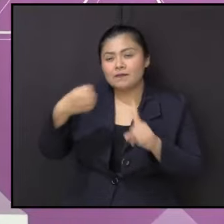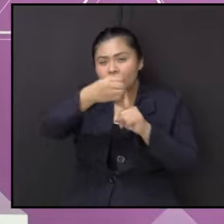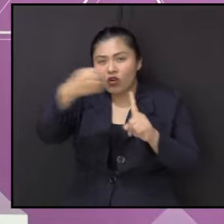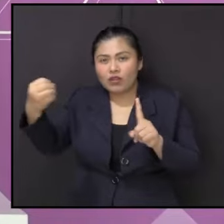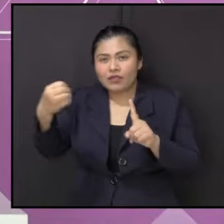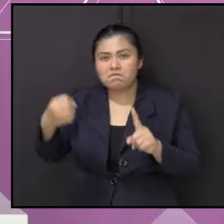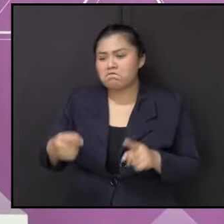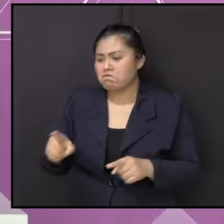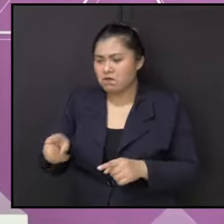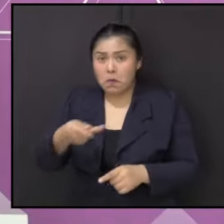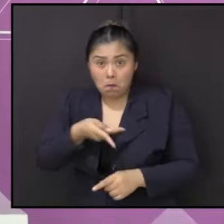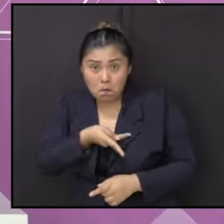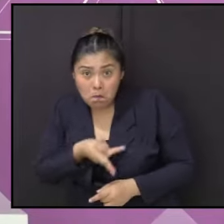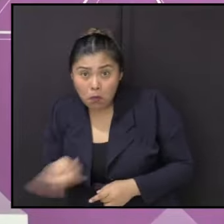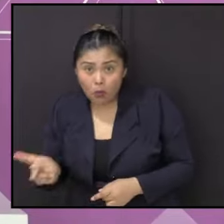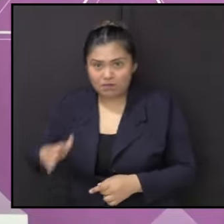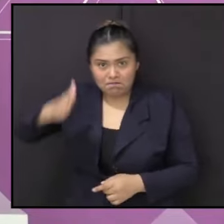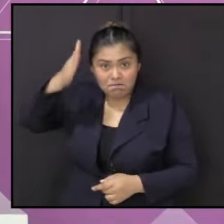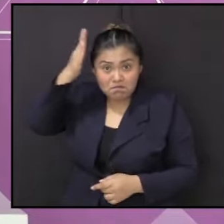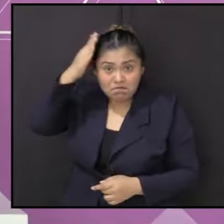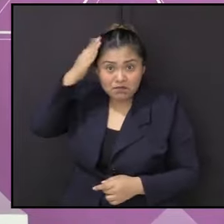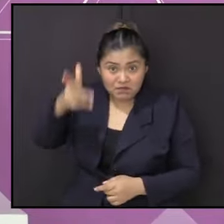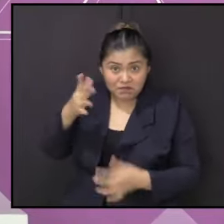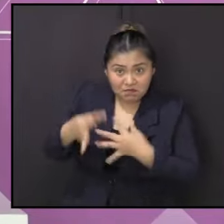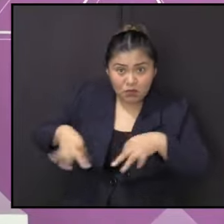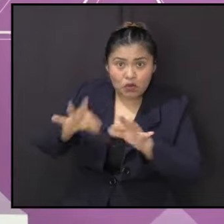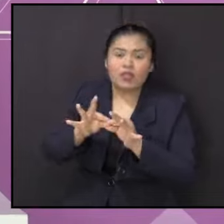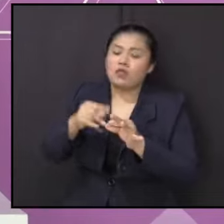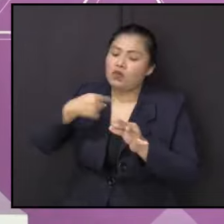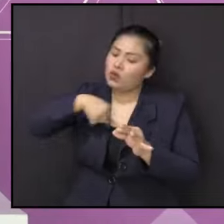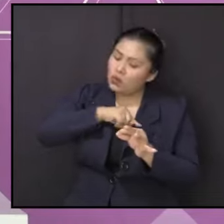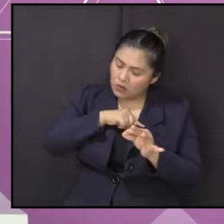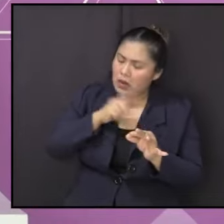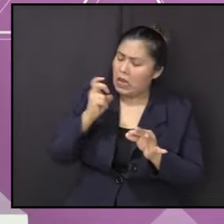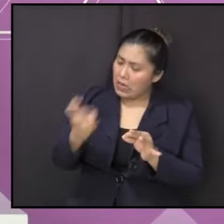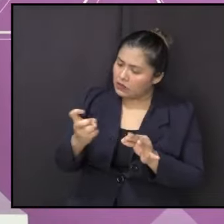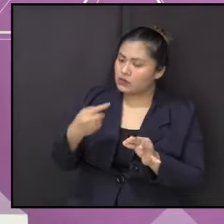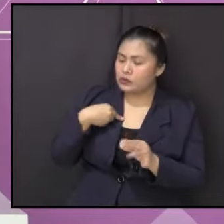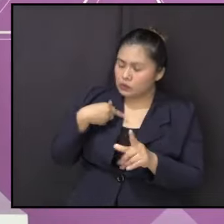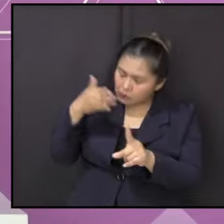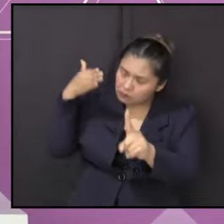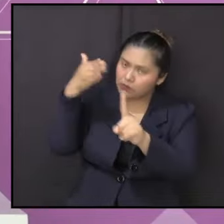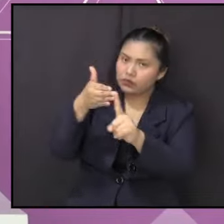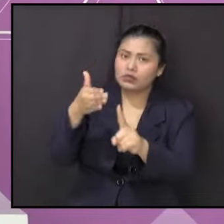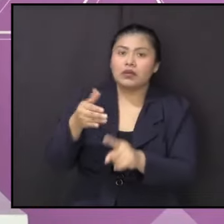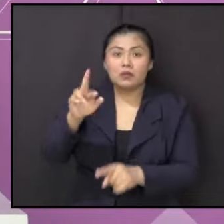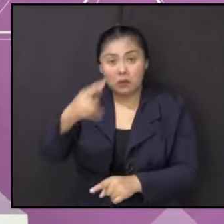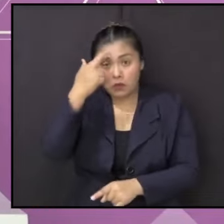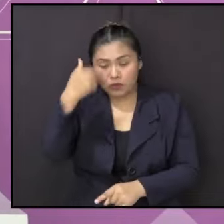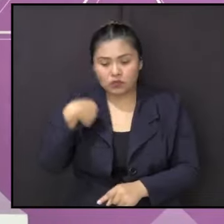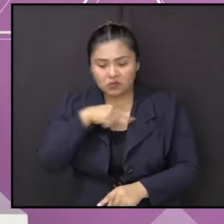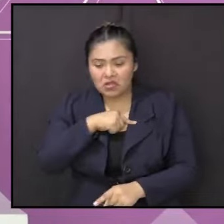a ellos, a cultivar, a generar siempre y cada uno el trabajo productivo, social y con